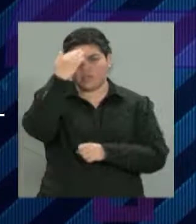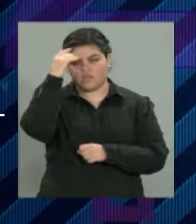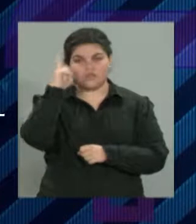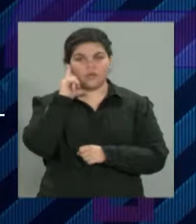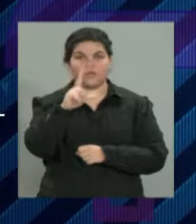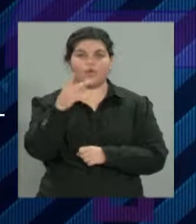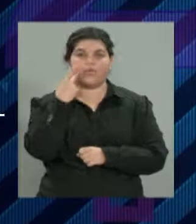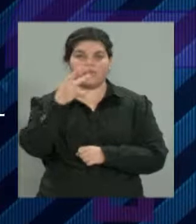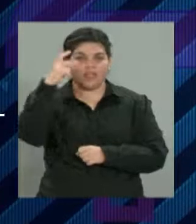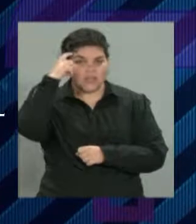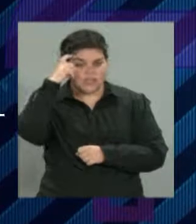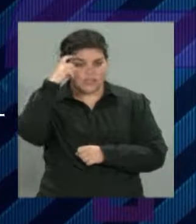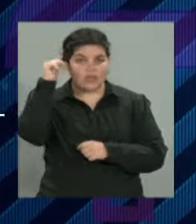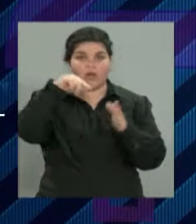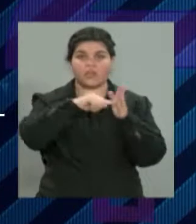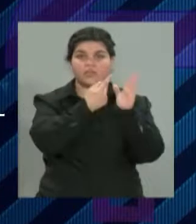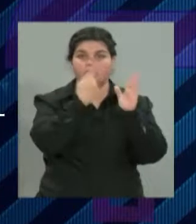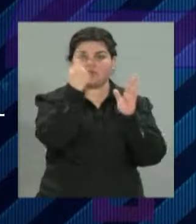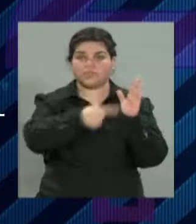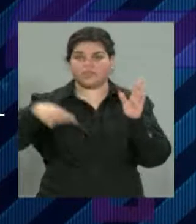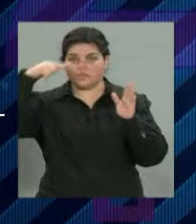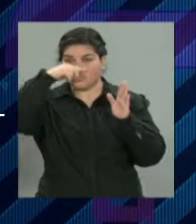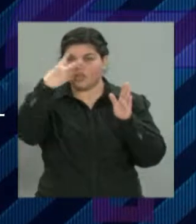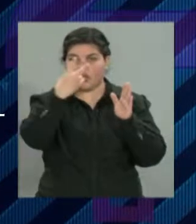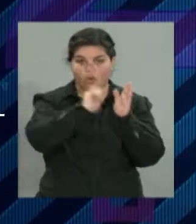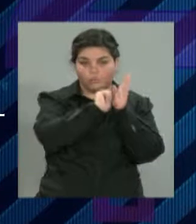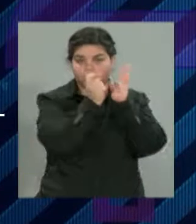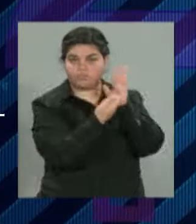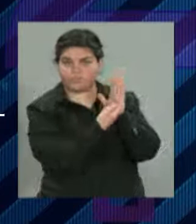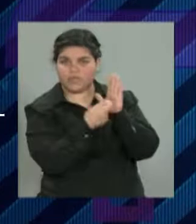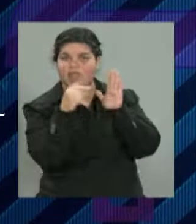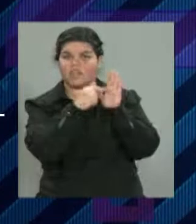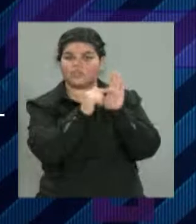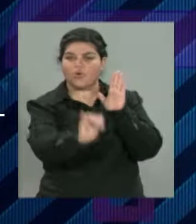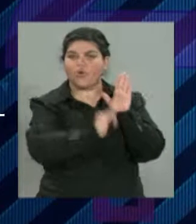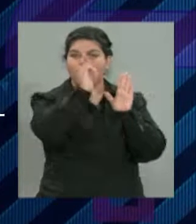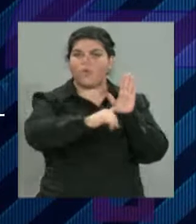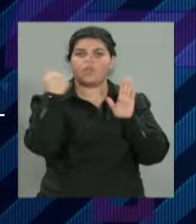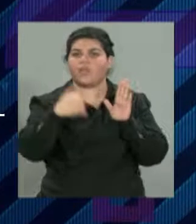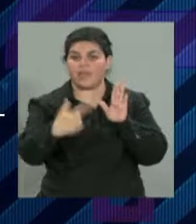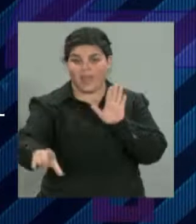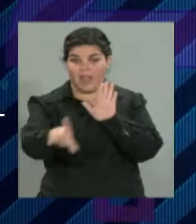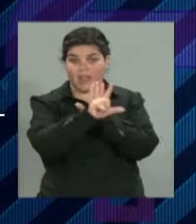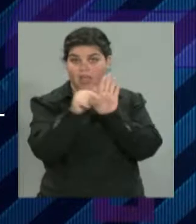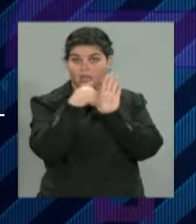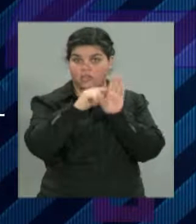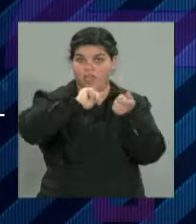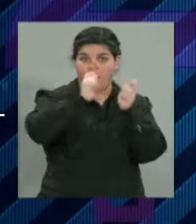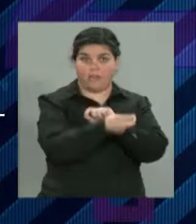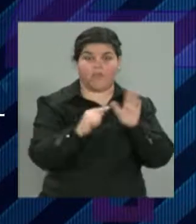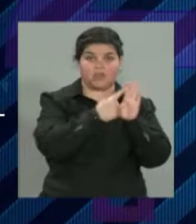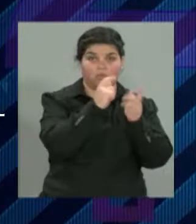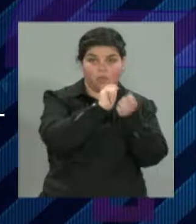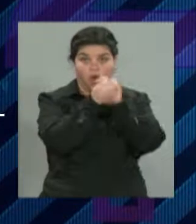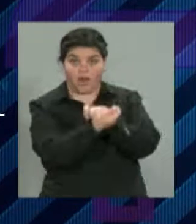2010, sustituyó el artículo 172 del Código Civil, que expresa a partir de esa ley, de esa modificación, que el